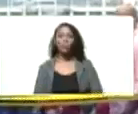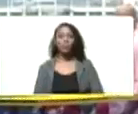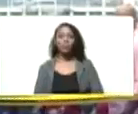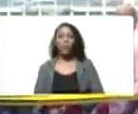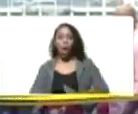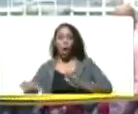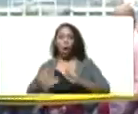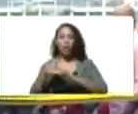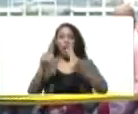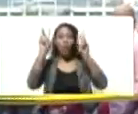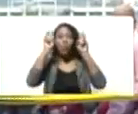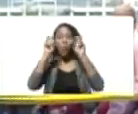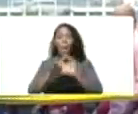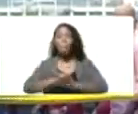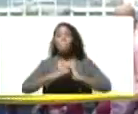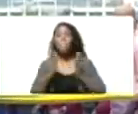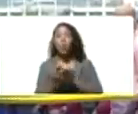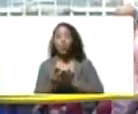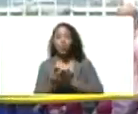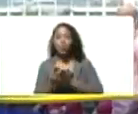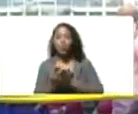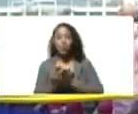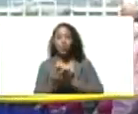contra el nuevo mundo unipolar,